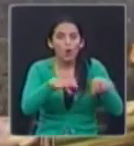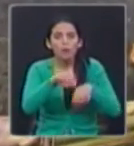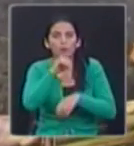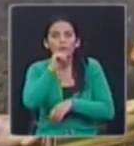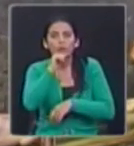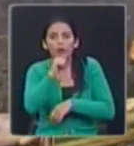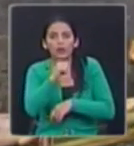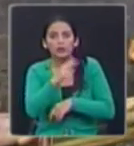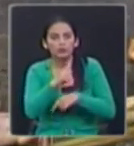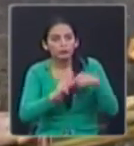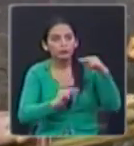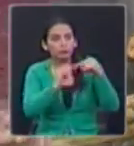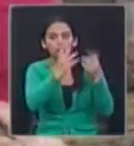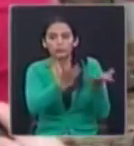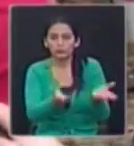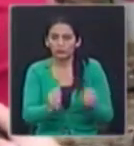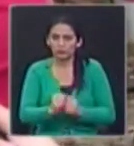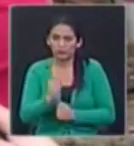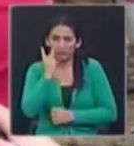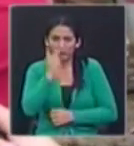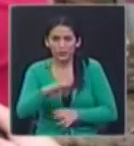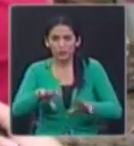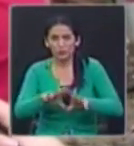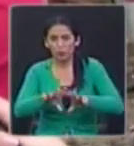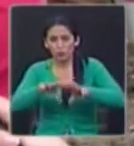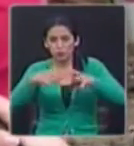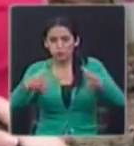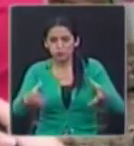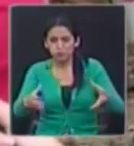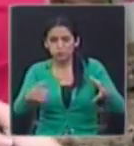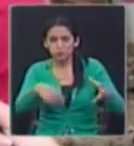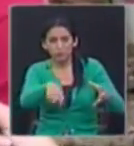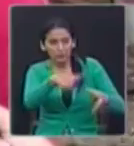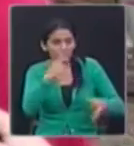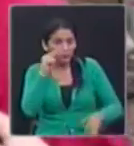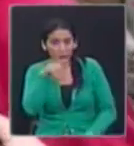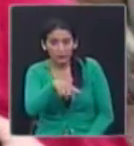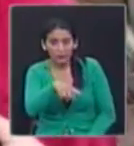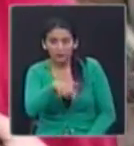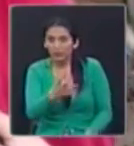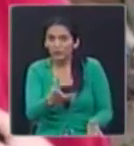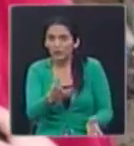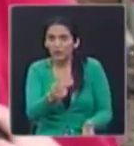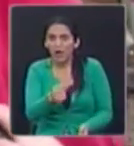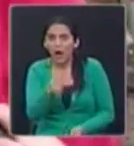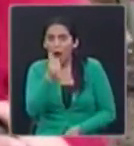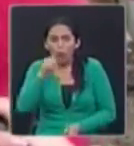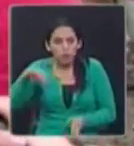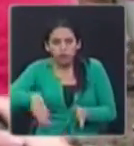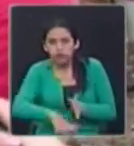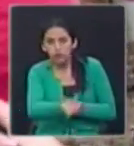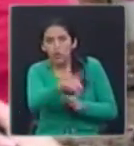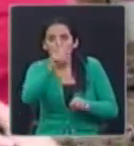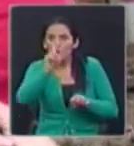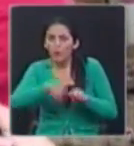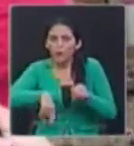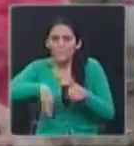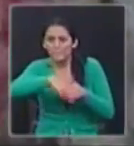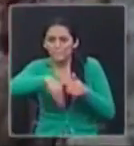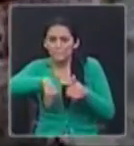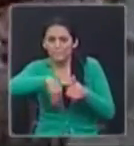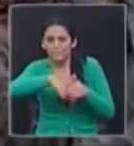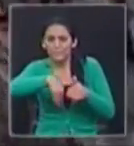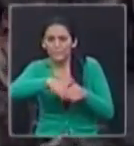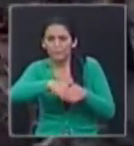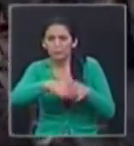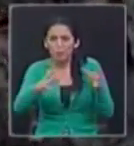corresponde quitarnos ya esos tubos que están aquí. Esos tubos son los que dificultan para que fluya el agua. Esos tubos yo le calculo